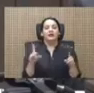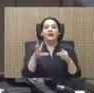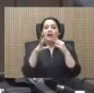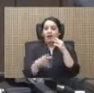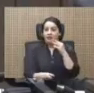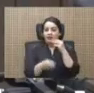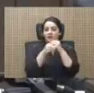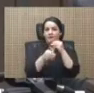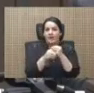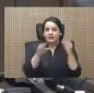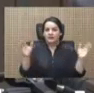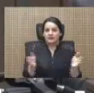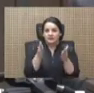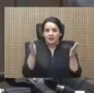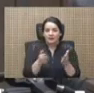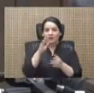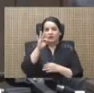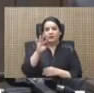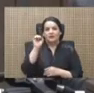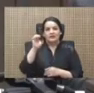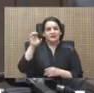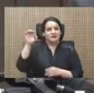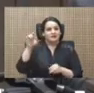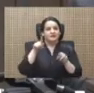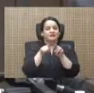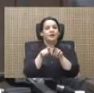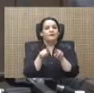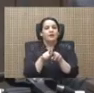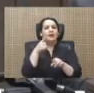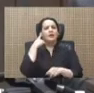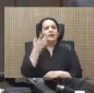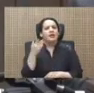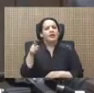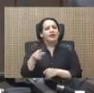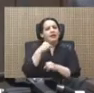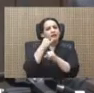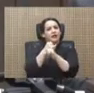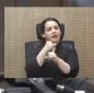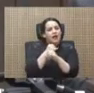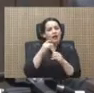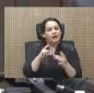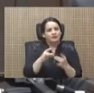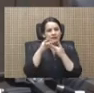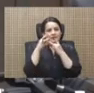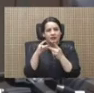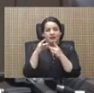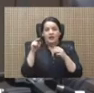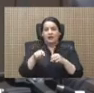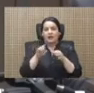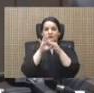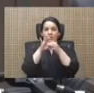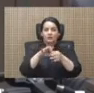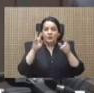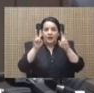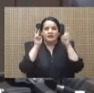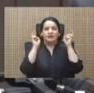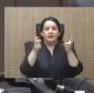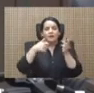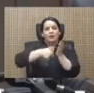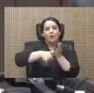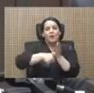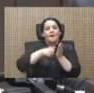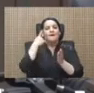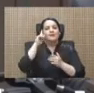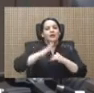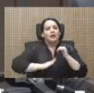Además, instamos al Tribunal Supremo de Elecciones, que es la entidad especializada en el tema electoral, para que construya